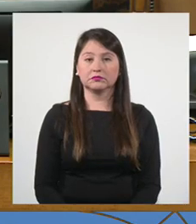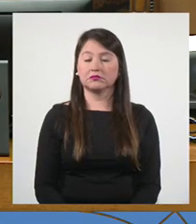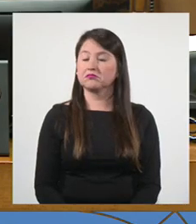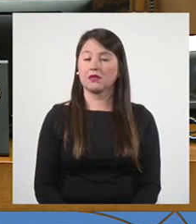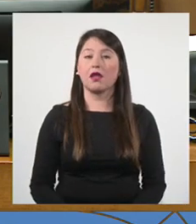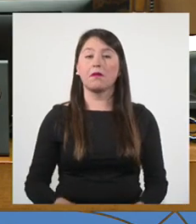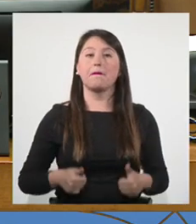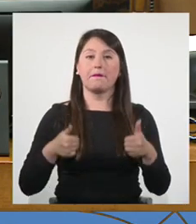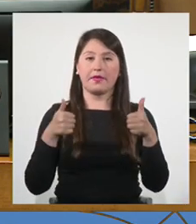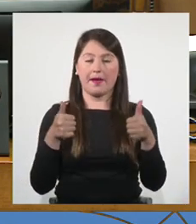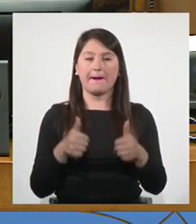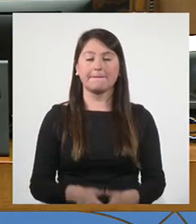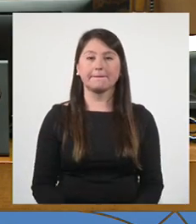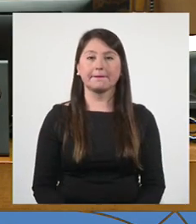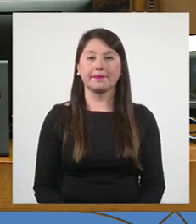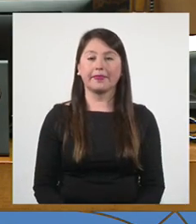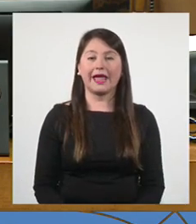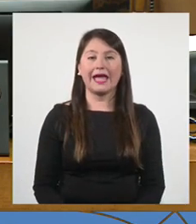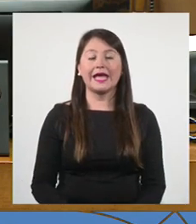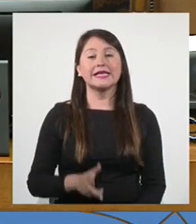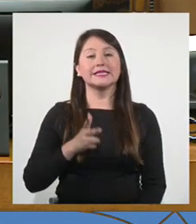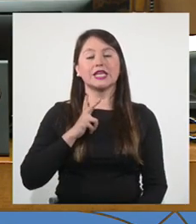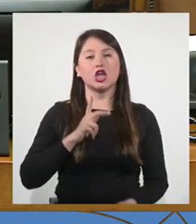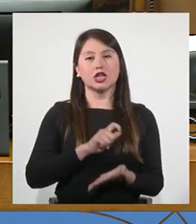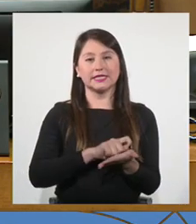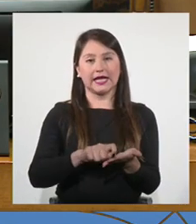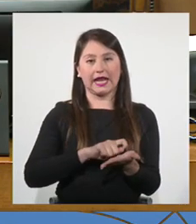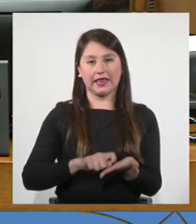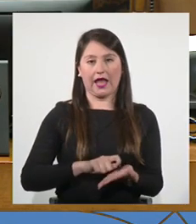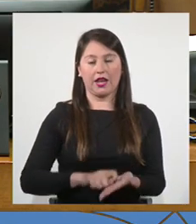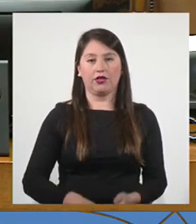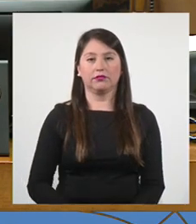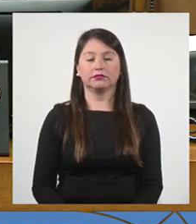Bien. Señor Secretario.